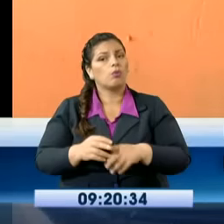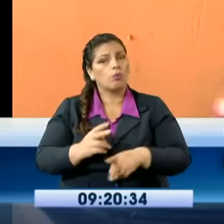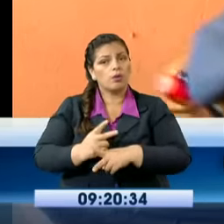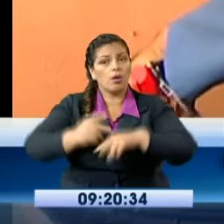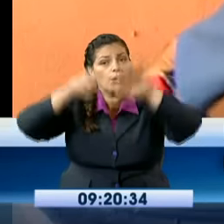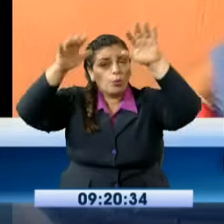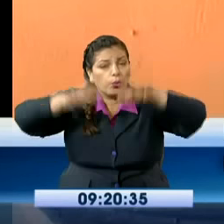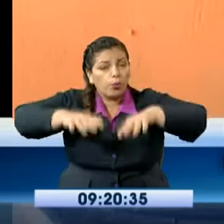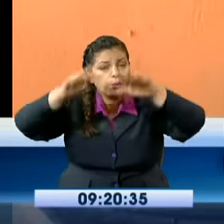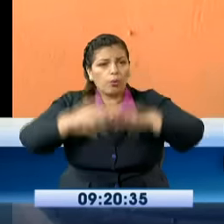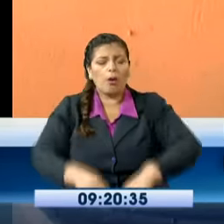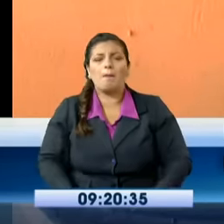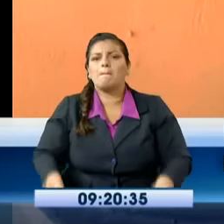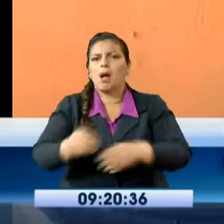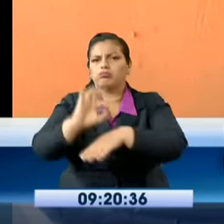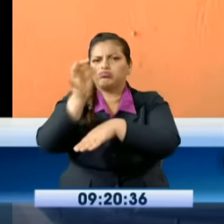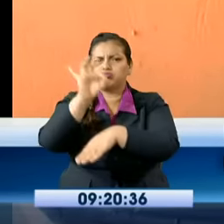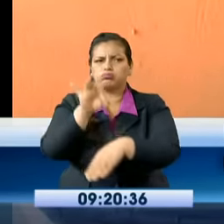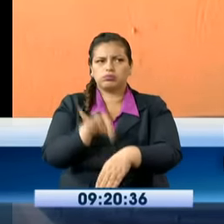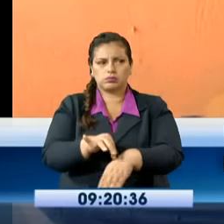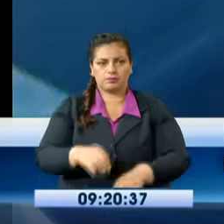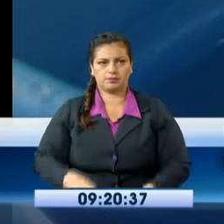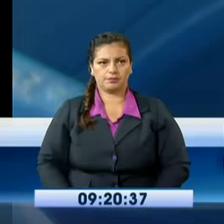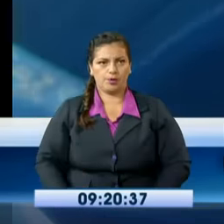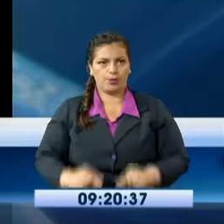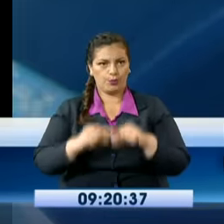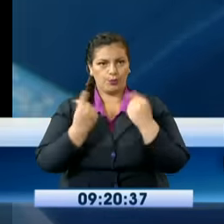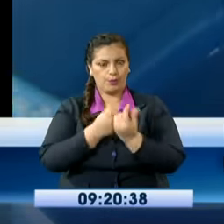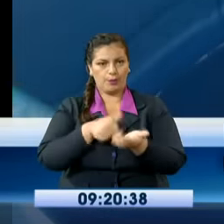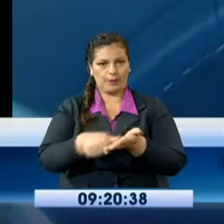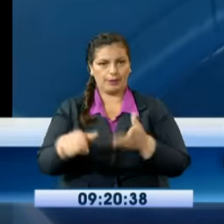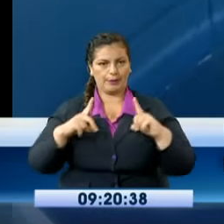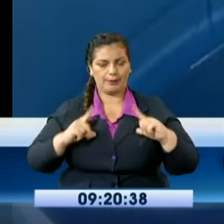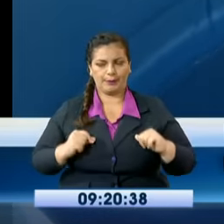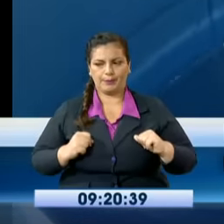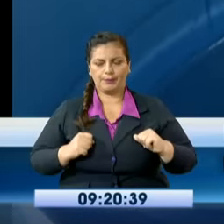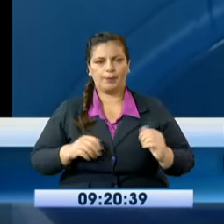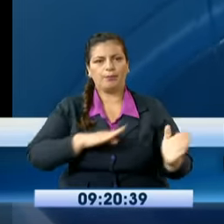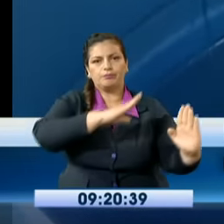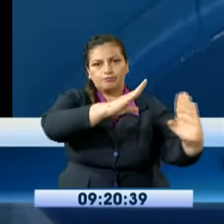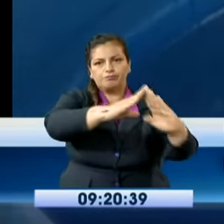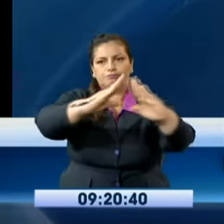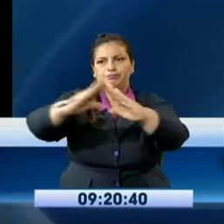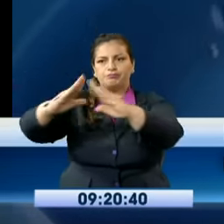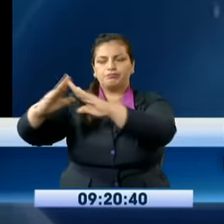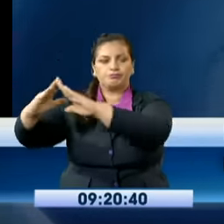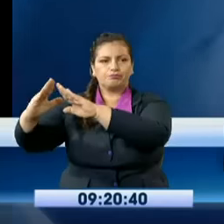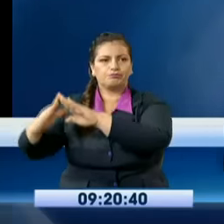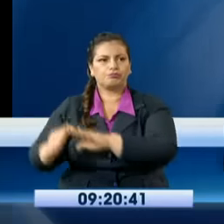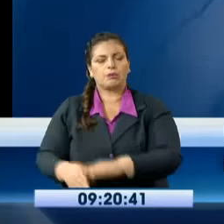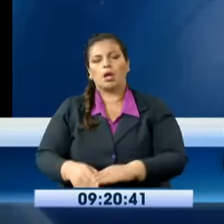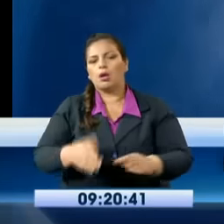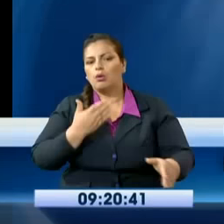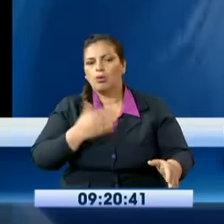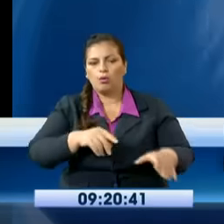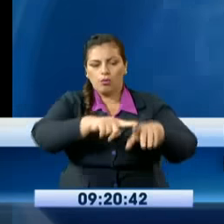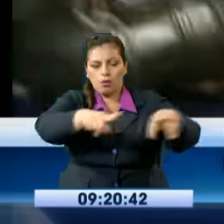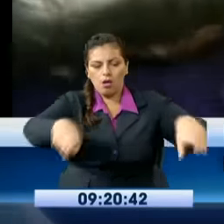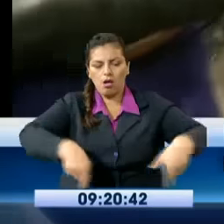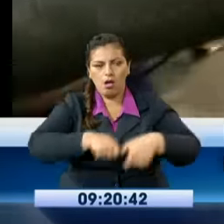Como medida de prevención, brigadas de salud realizan controles vectoriales. Hacen eliminación de criaderos, hacen la